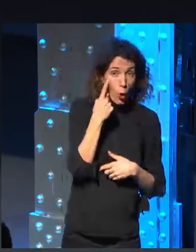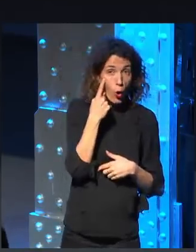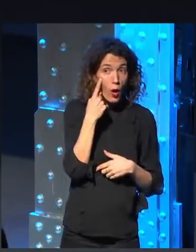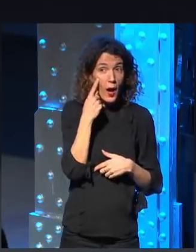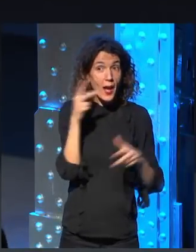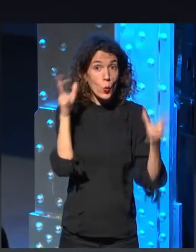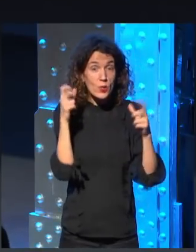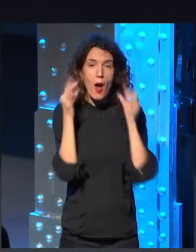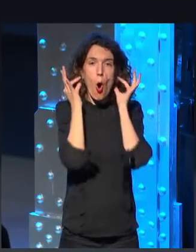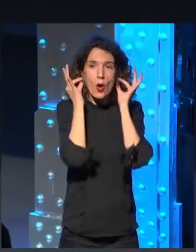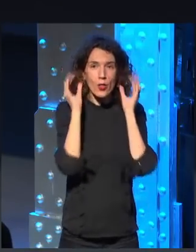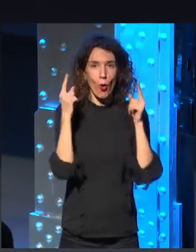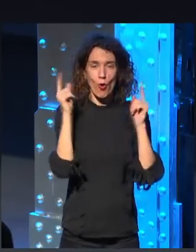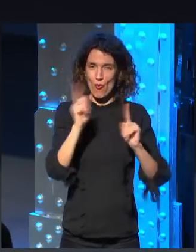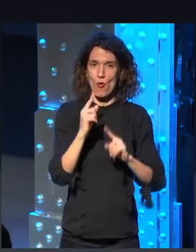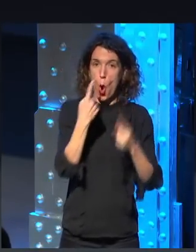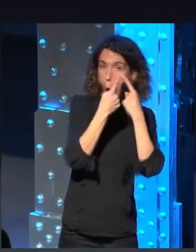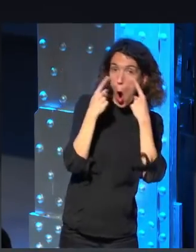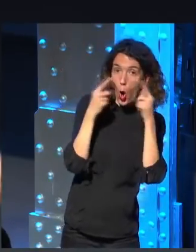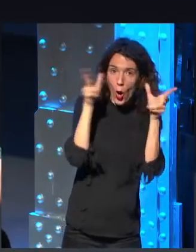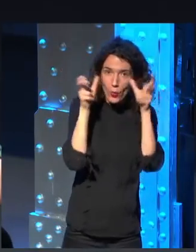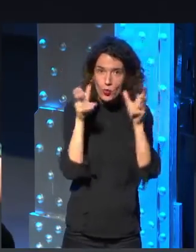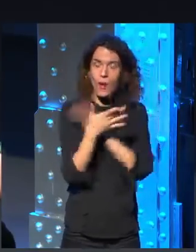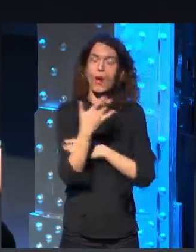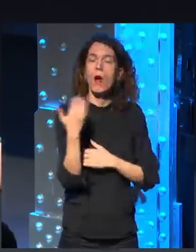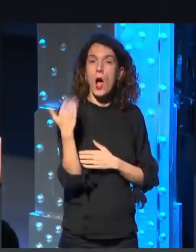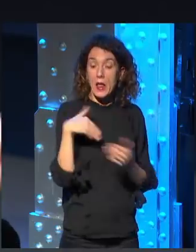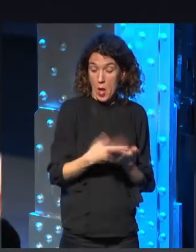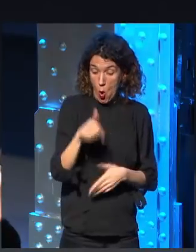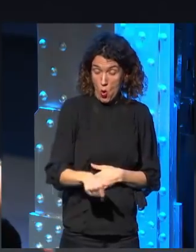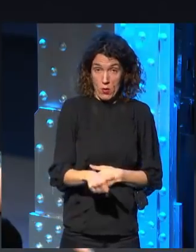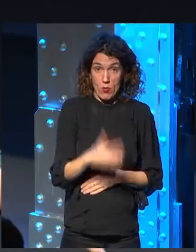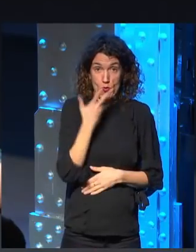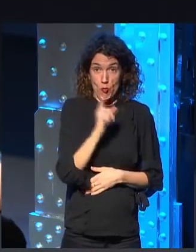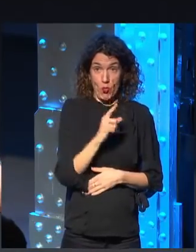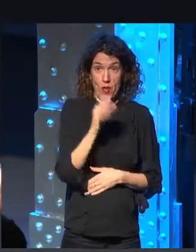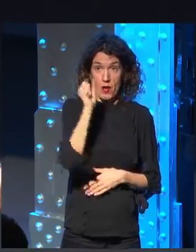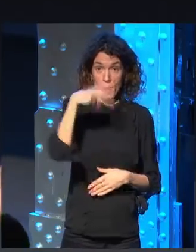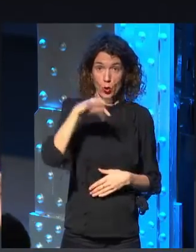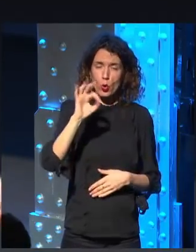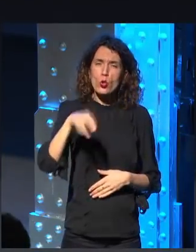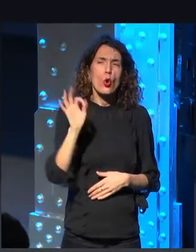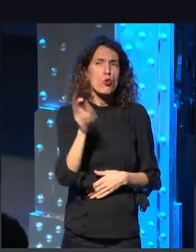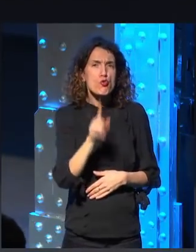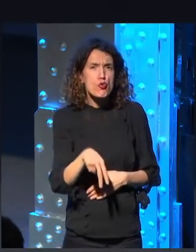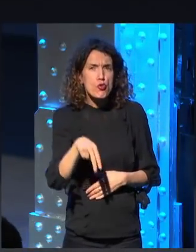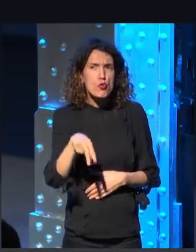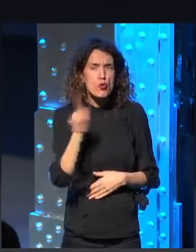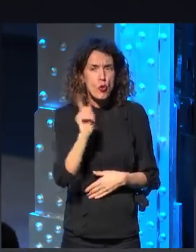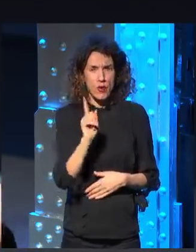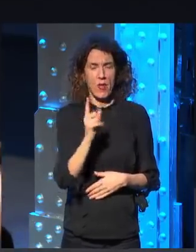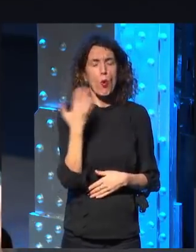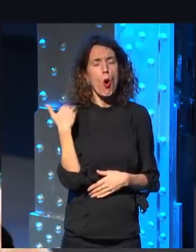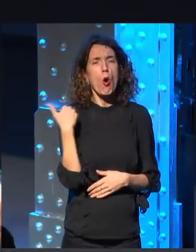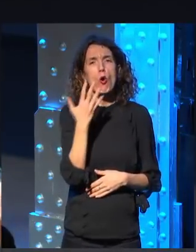con los oídos, ¿no? Y yo hasta hoy no conocía a Antonio, Bueno, no es verdad. Yo creo que sí que lo conocía